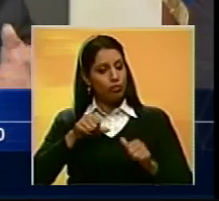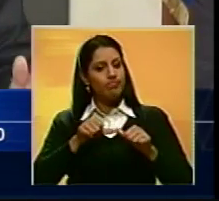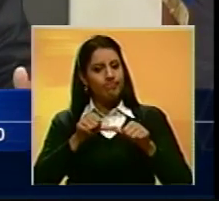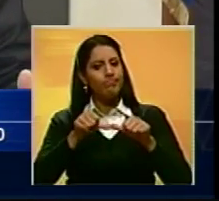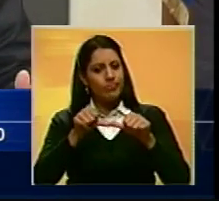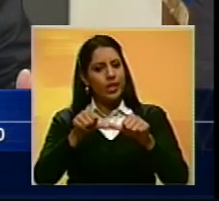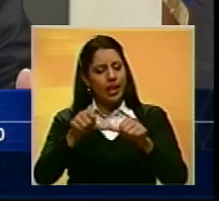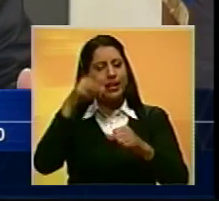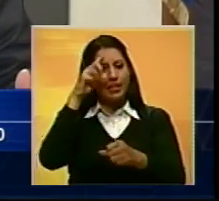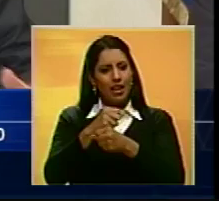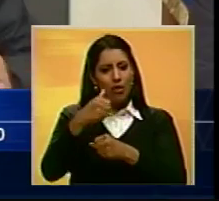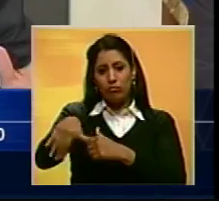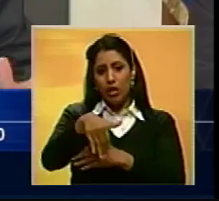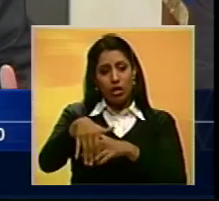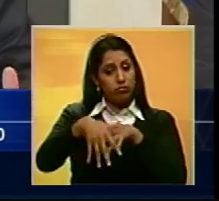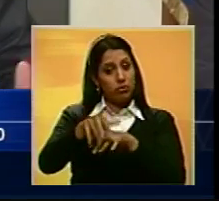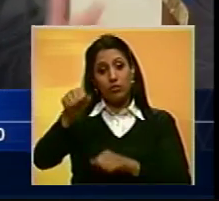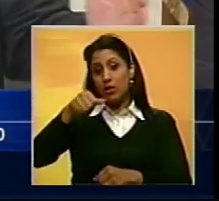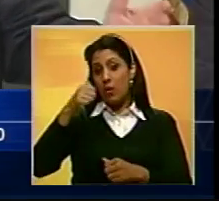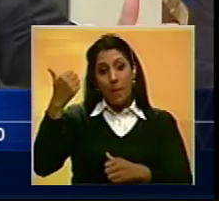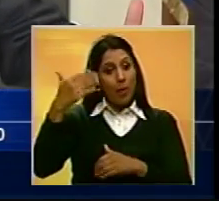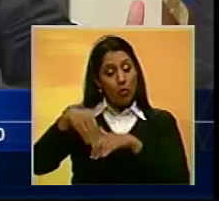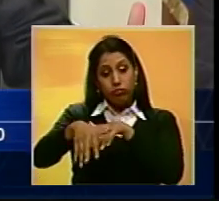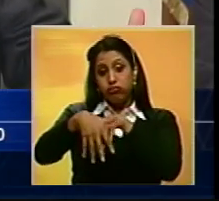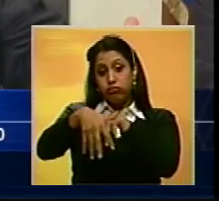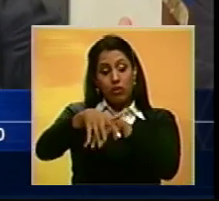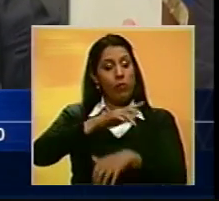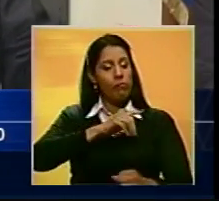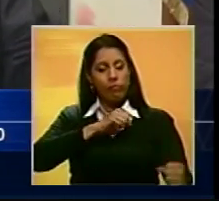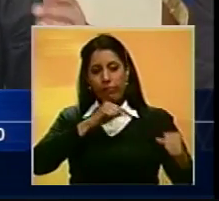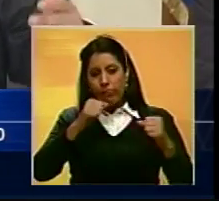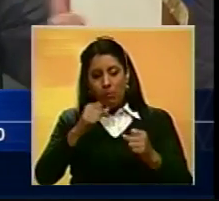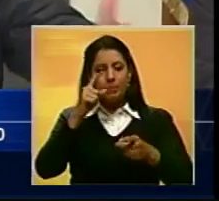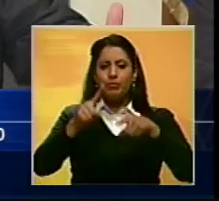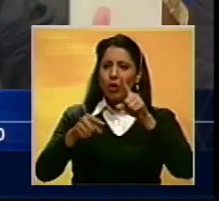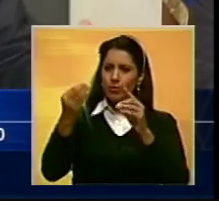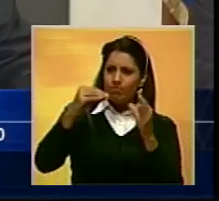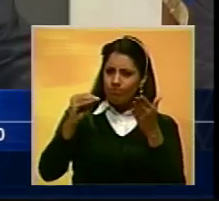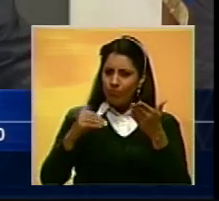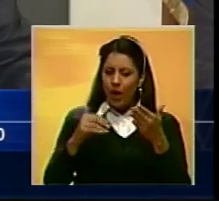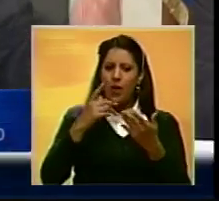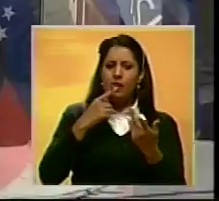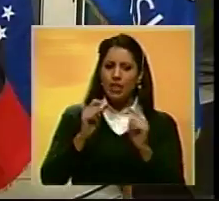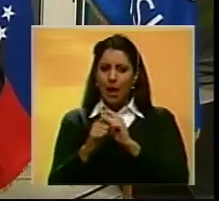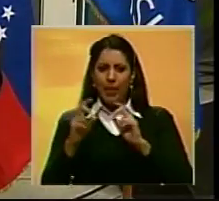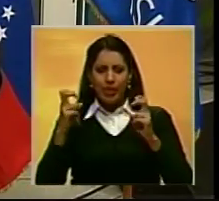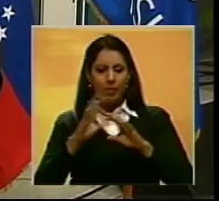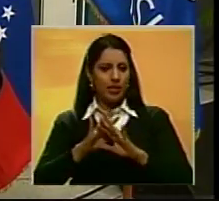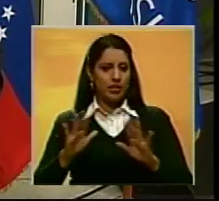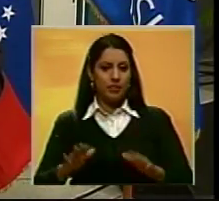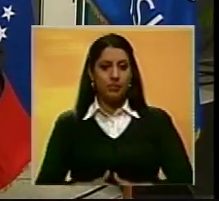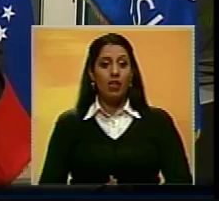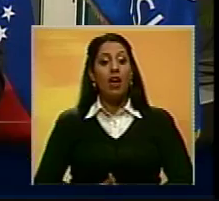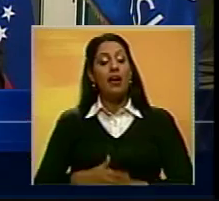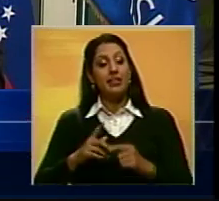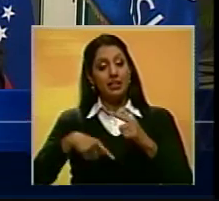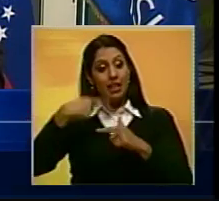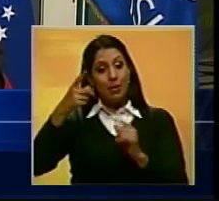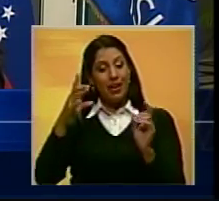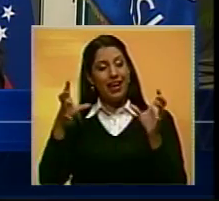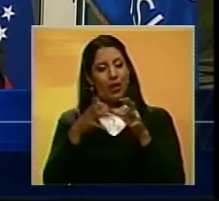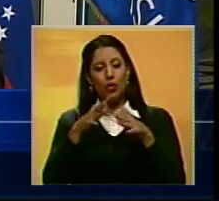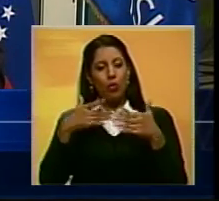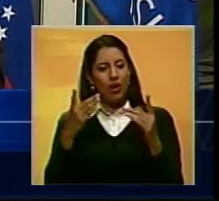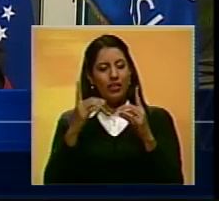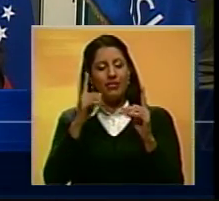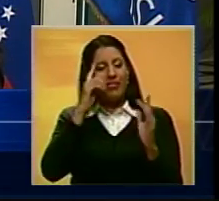en nuestra agenda de calle. Claro que vamos a seguir, vamos a reformular algunas cosas, vamos a replantear algunas otras. La siguiente reunión del Diálogo